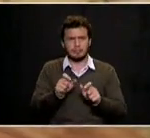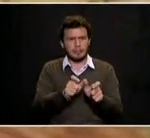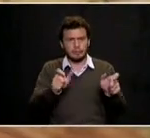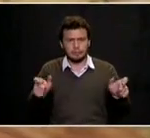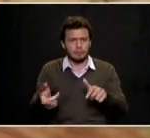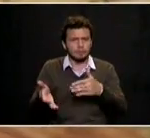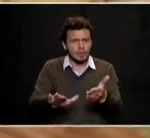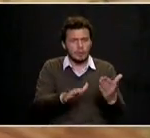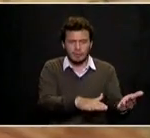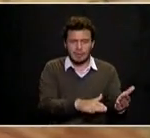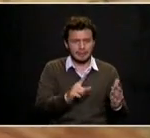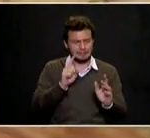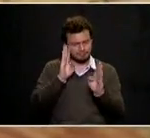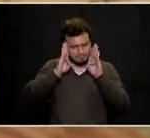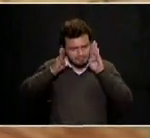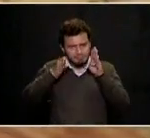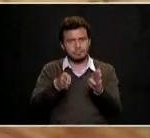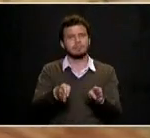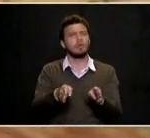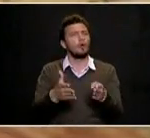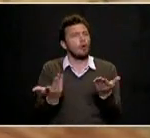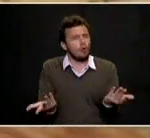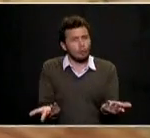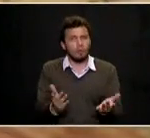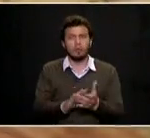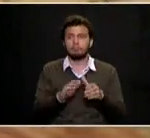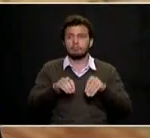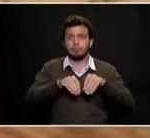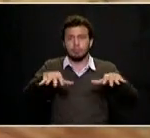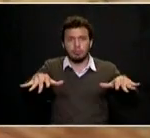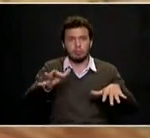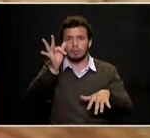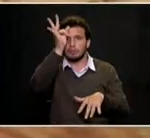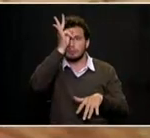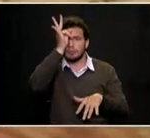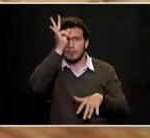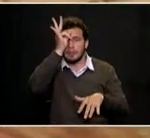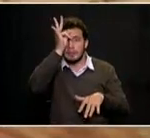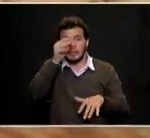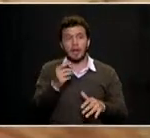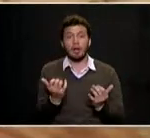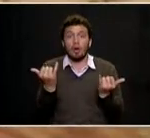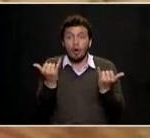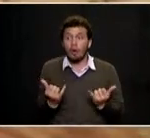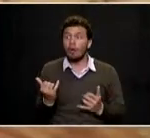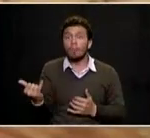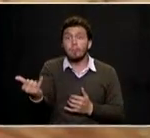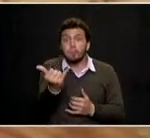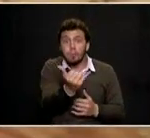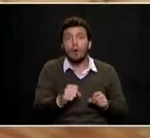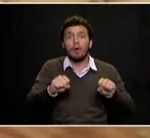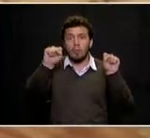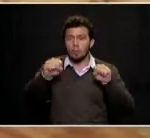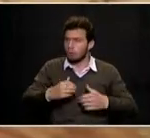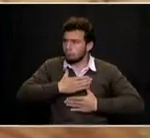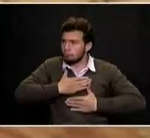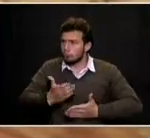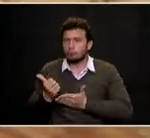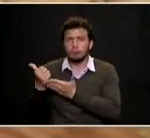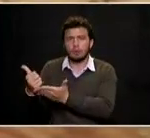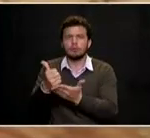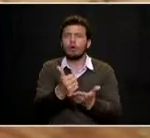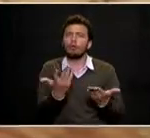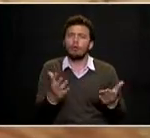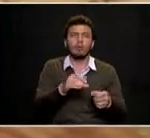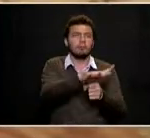hay que intervenir la república hospitalaria porque es la que hoy ofrece algún nivel de garantía en casi la mayoría de los barrios y comunas